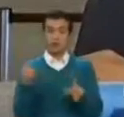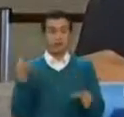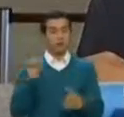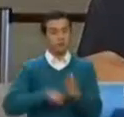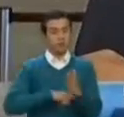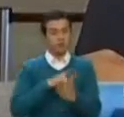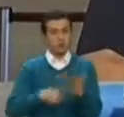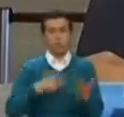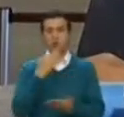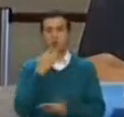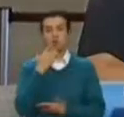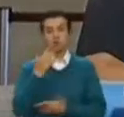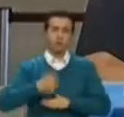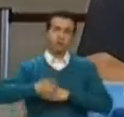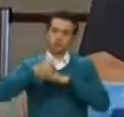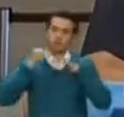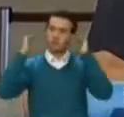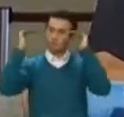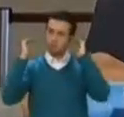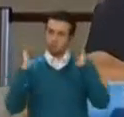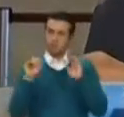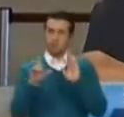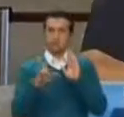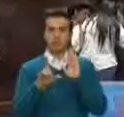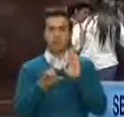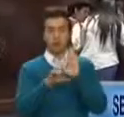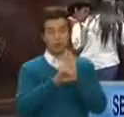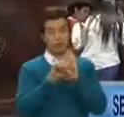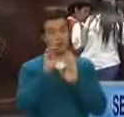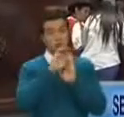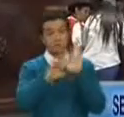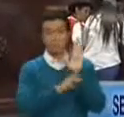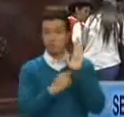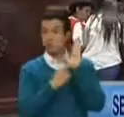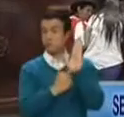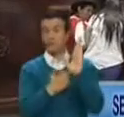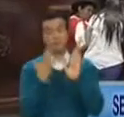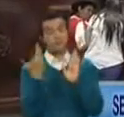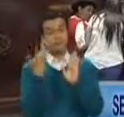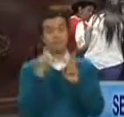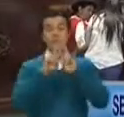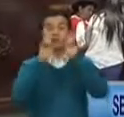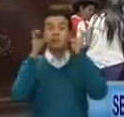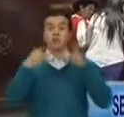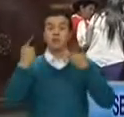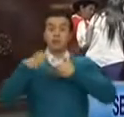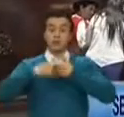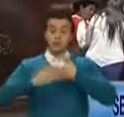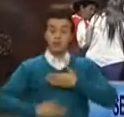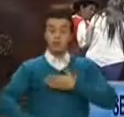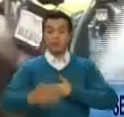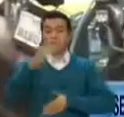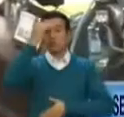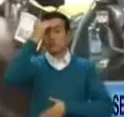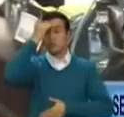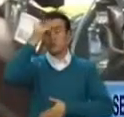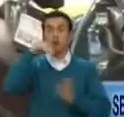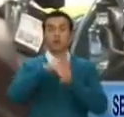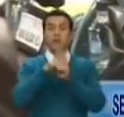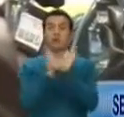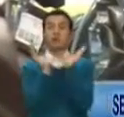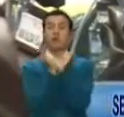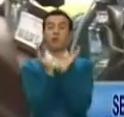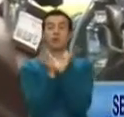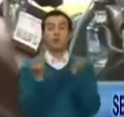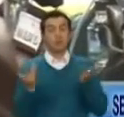hacer violentando la jerarquía normativa que está en la propia Constitución. Además, sobre la ampliación del plazo para pagar deudas en el Banco Nacional de